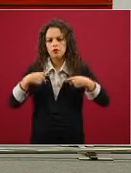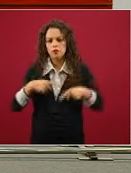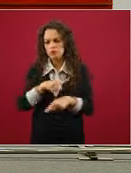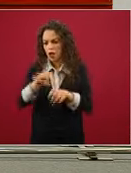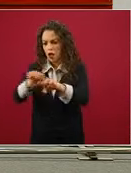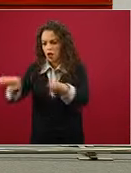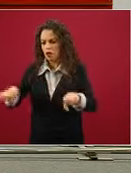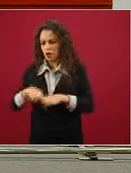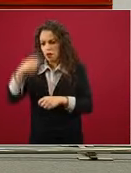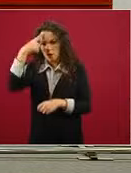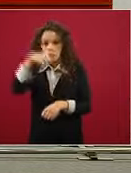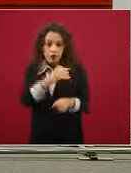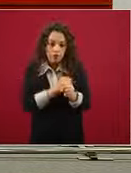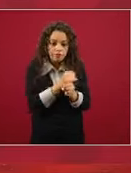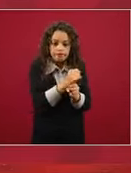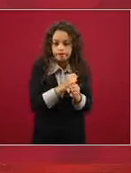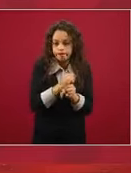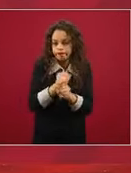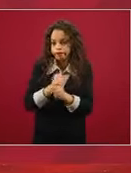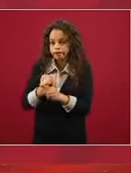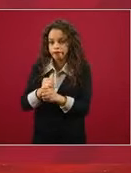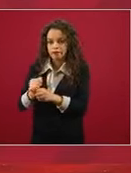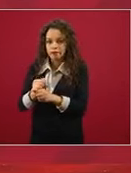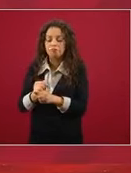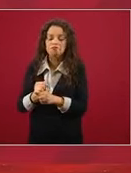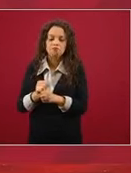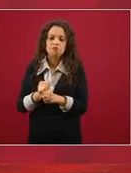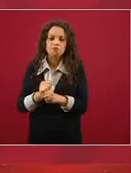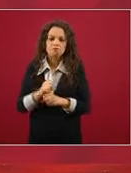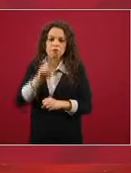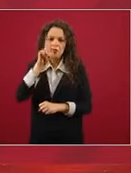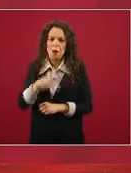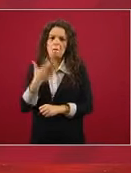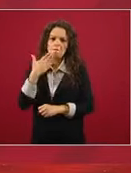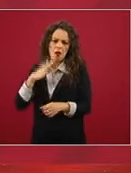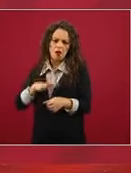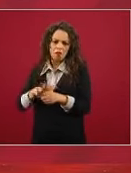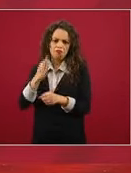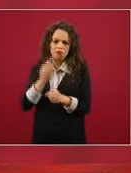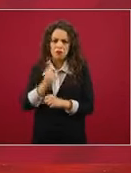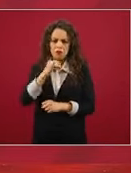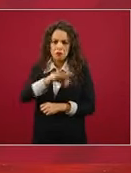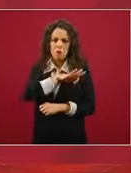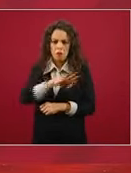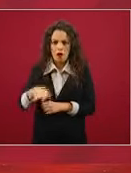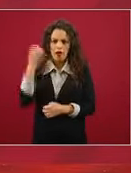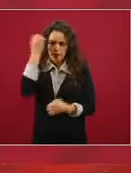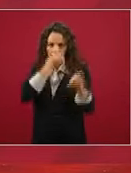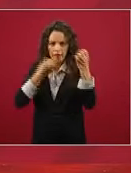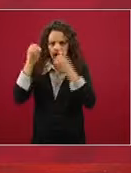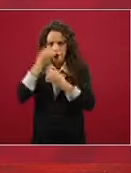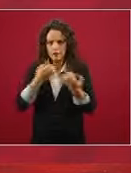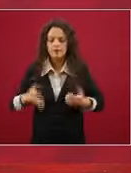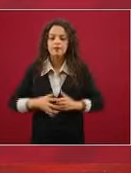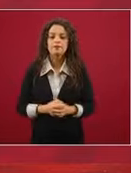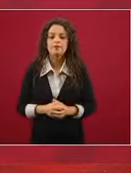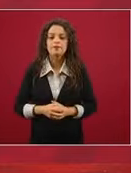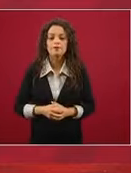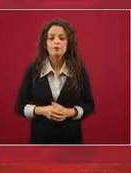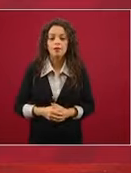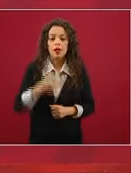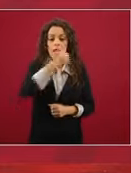Investigadores, y tenemos, por lo tanto, esa capacidad. La relación que puede establecer las instituciones públicas